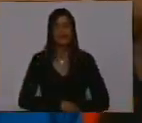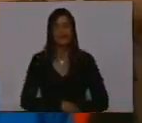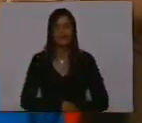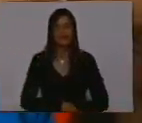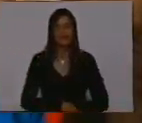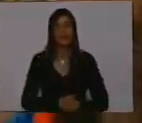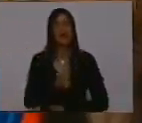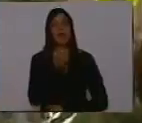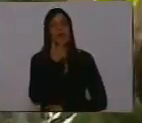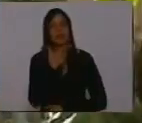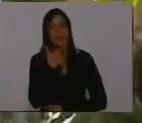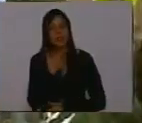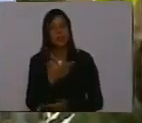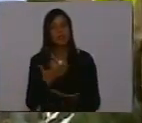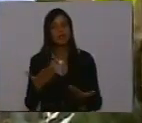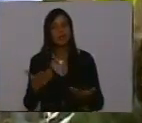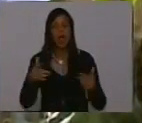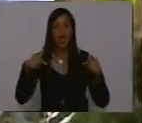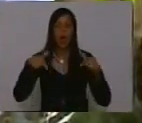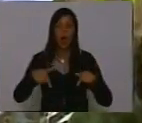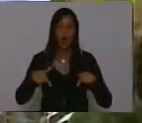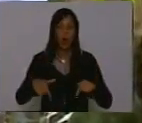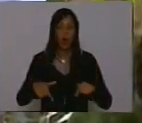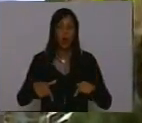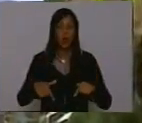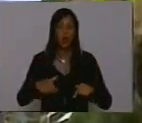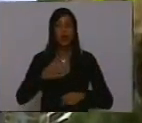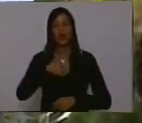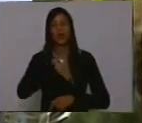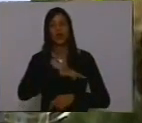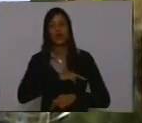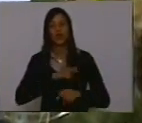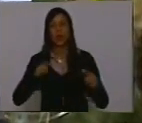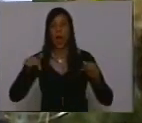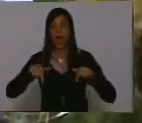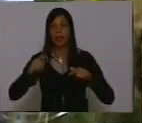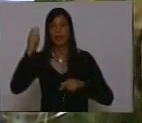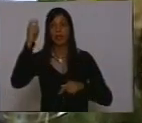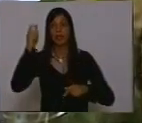Qué bonito que hoy estemos sesionando.